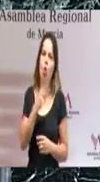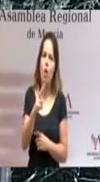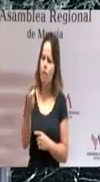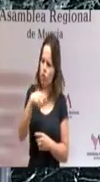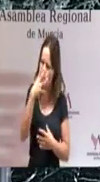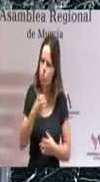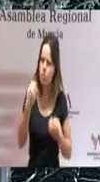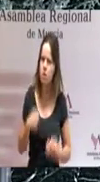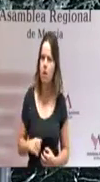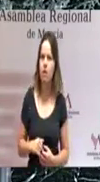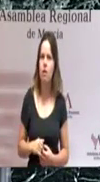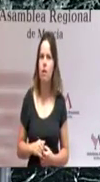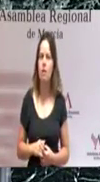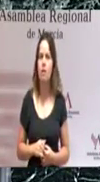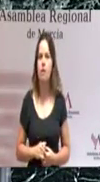ser serios.